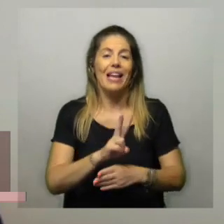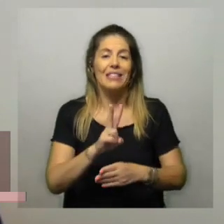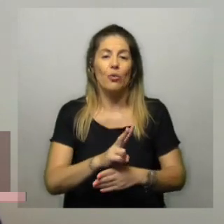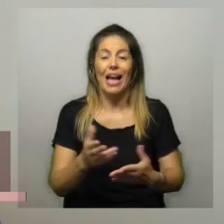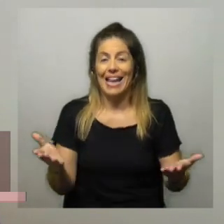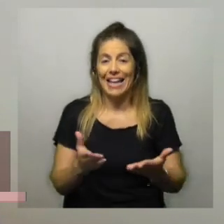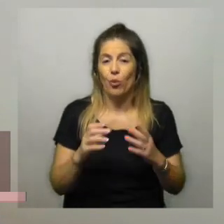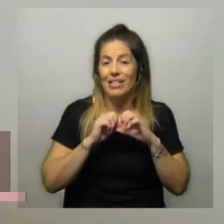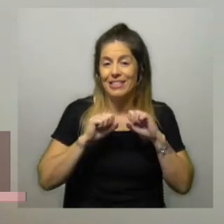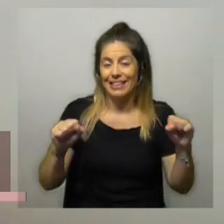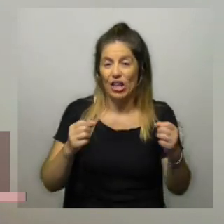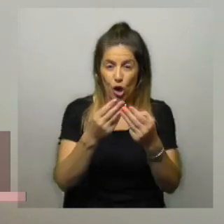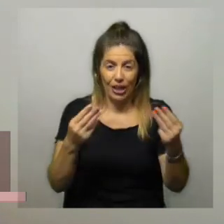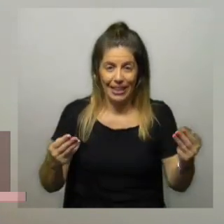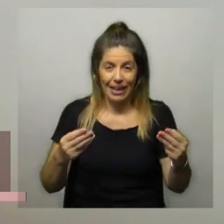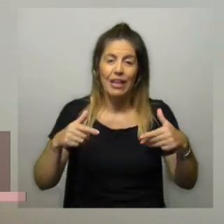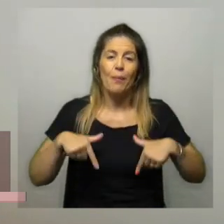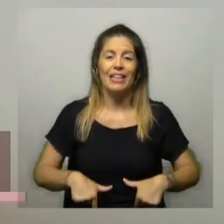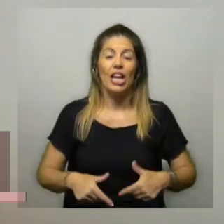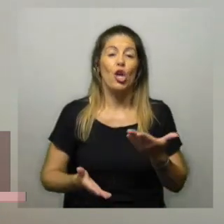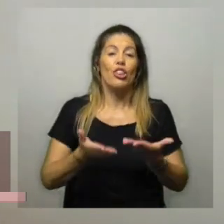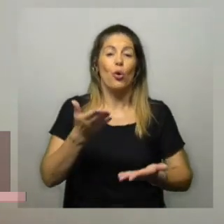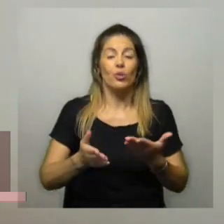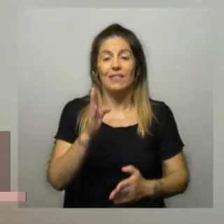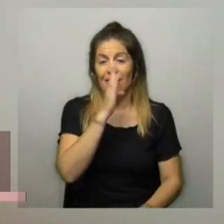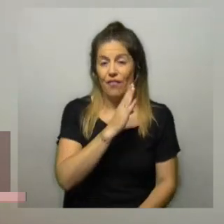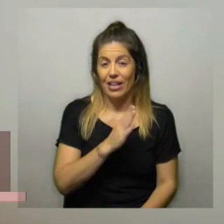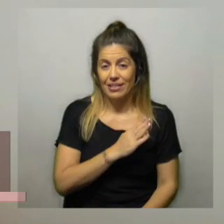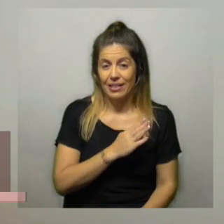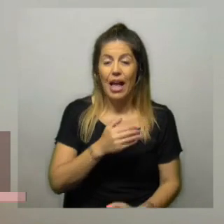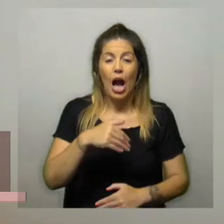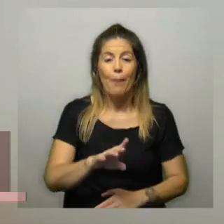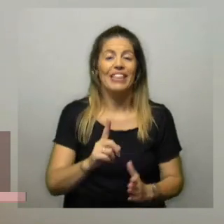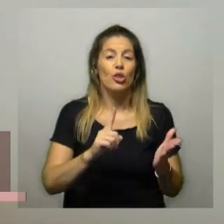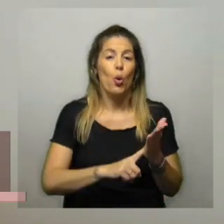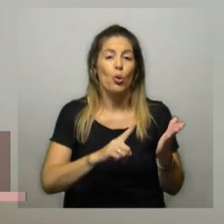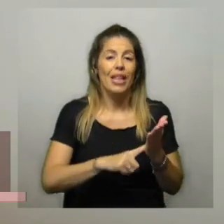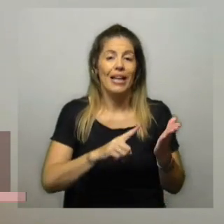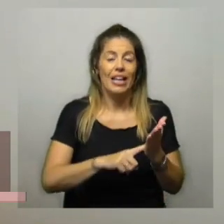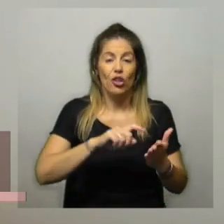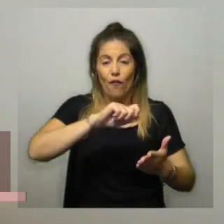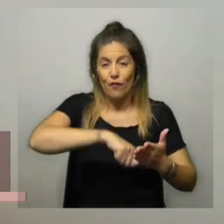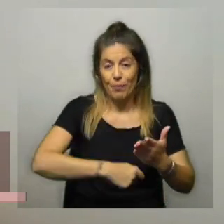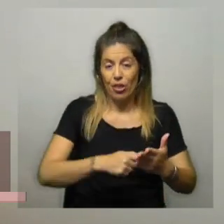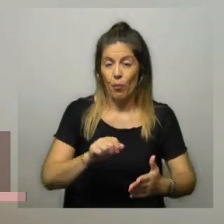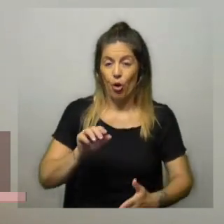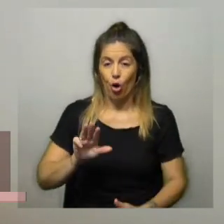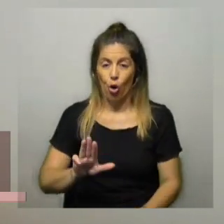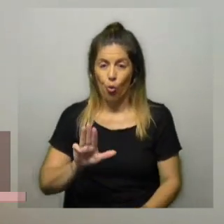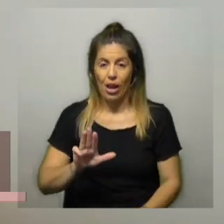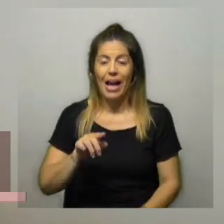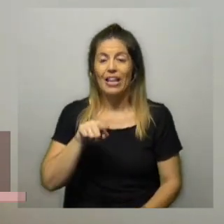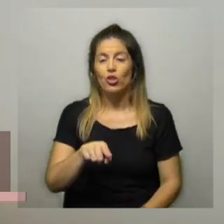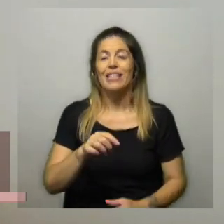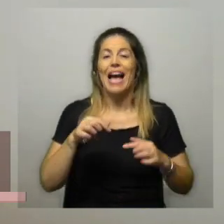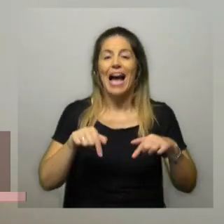actual secretario general del Ministerio de Justicia de Brasil, a partir de un decreto firmado por el mismo presidente Lula, entonces la